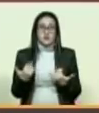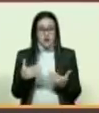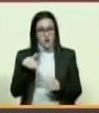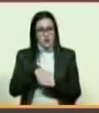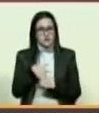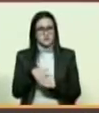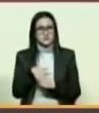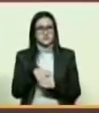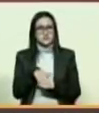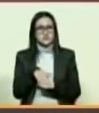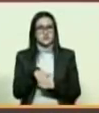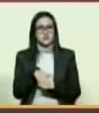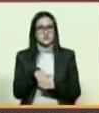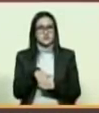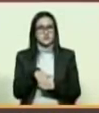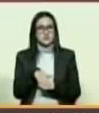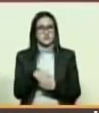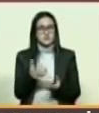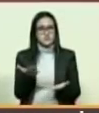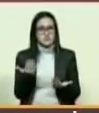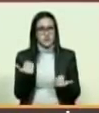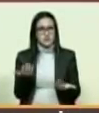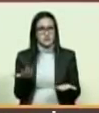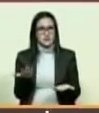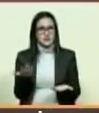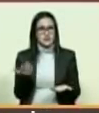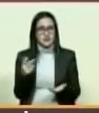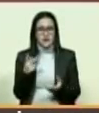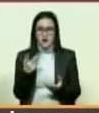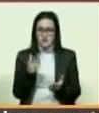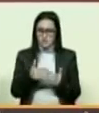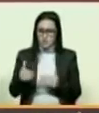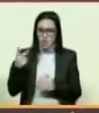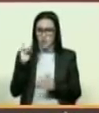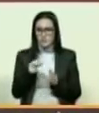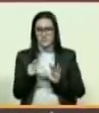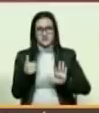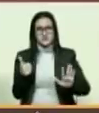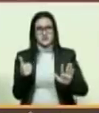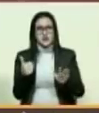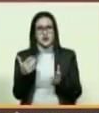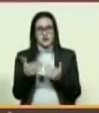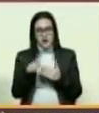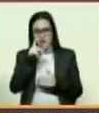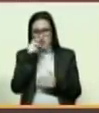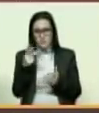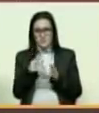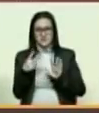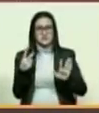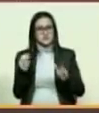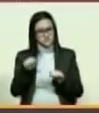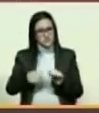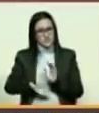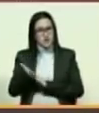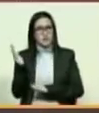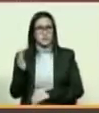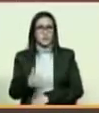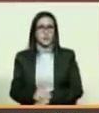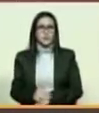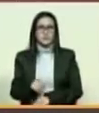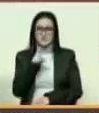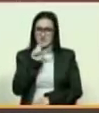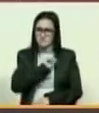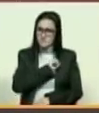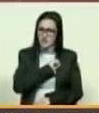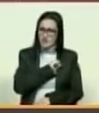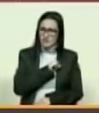elecciones. ¿No es lo que pedían hace todo el año 2016 y todo el año 2017? ¡Vamos! ¿Quién dijo miedo? ¿Por